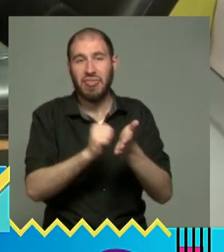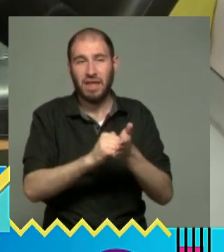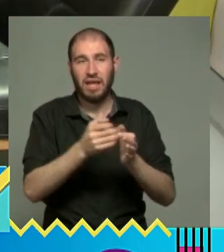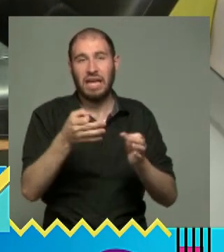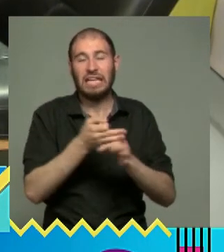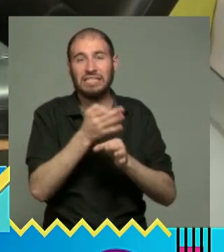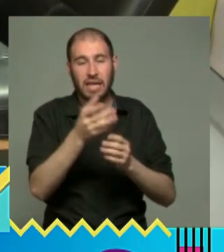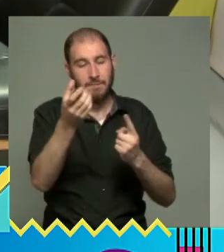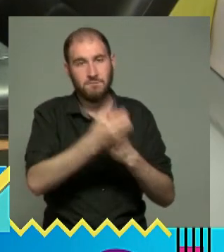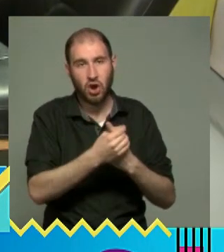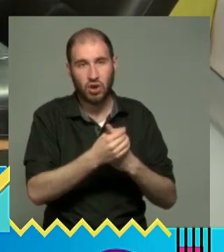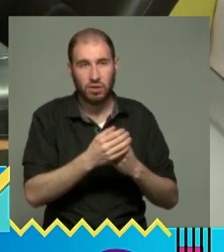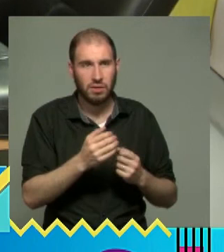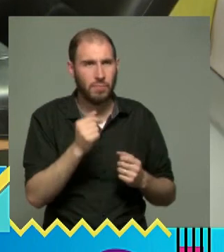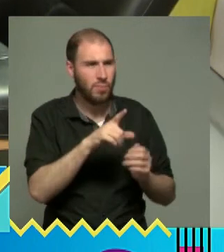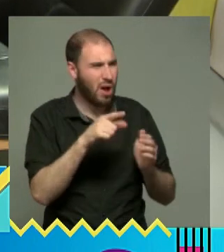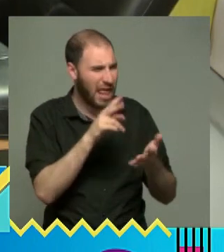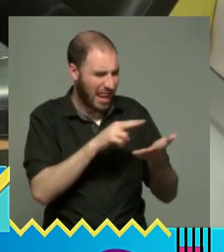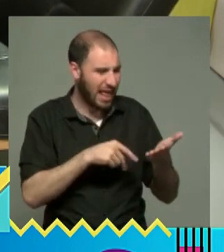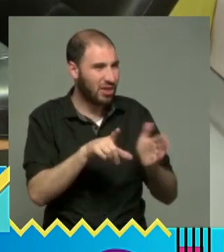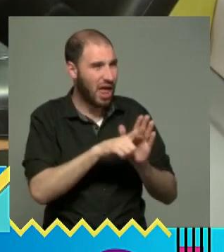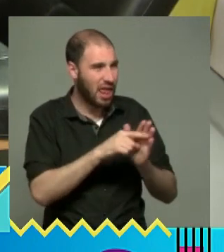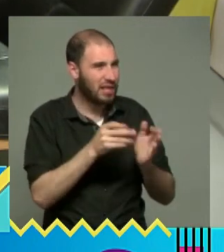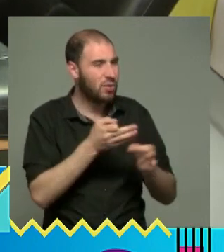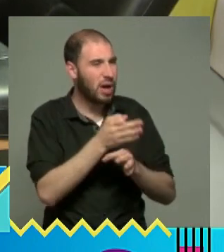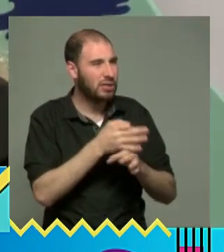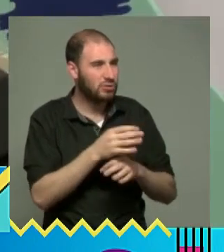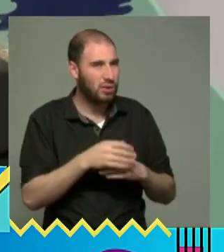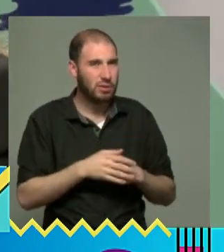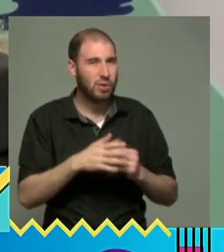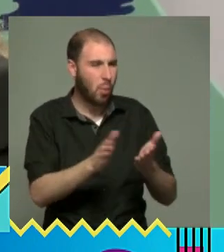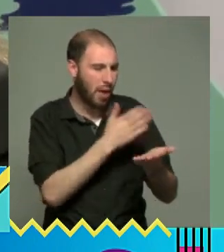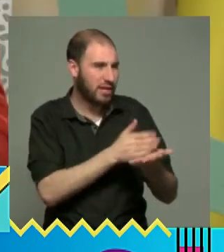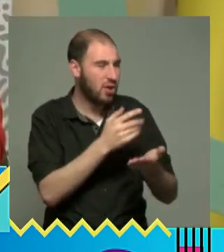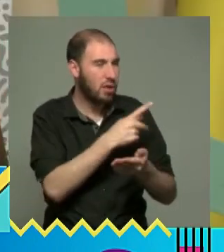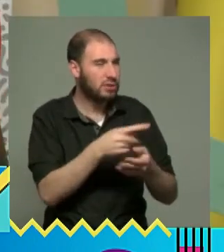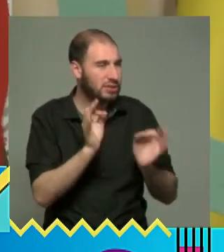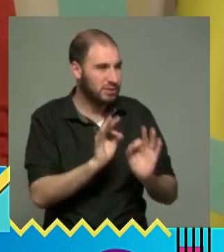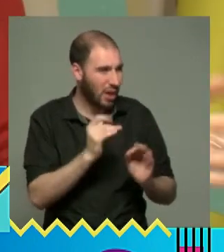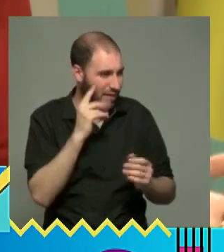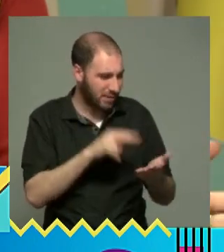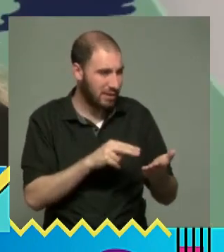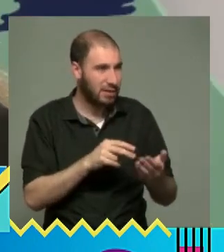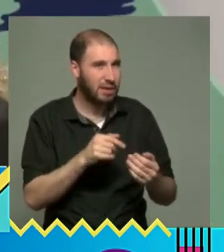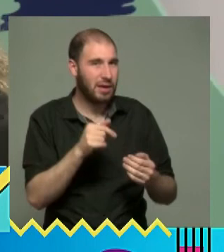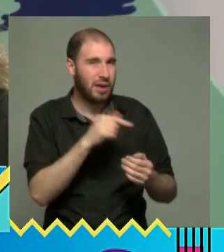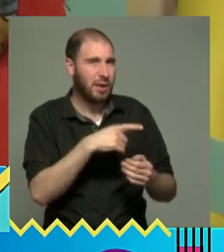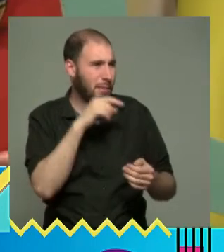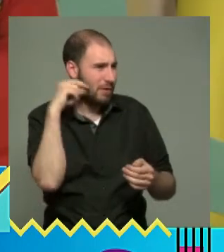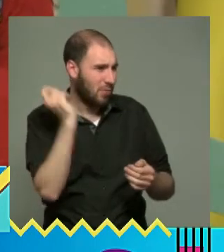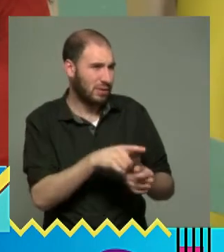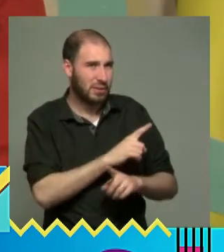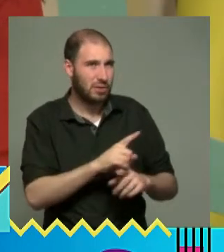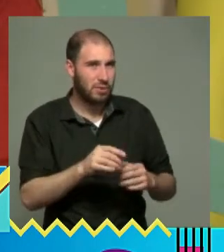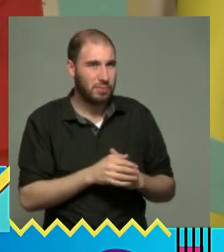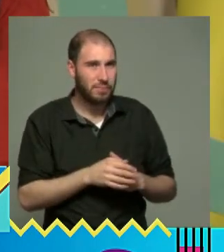ponerle el preservativo, ¿Has y leído la ley de Que educación? el ¿Has padre leído el Pato lea los cuadernillo? cuadernillos de Claro, educación por sexual integral favor. y deje de ser un ridículo, por No, favor, nadie